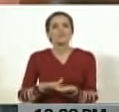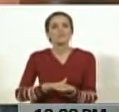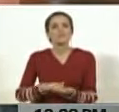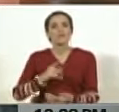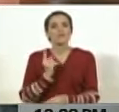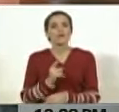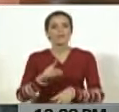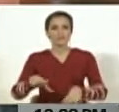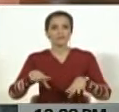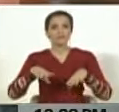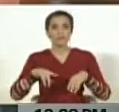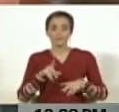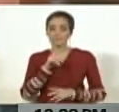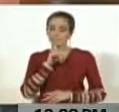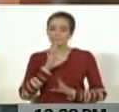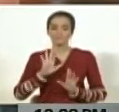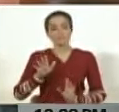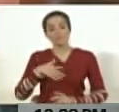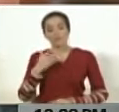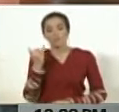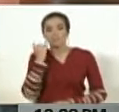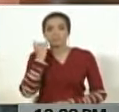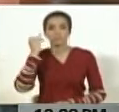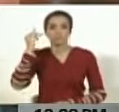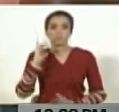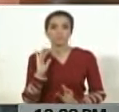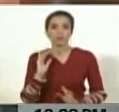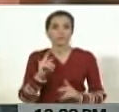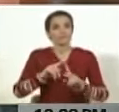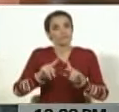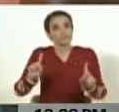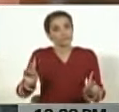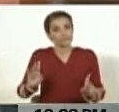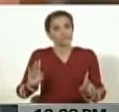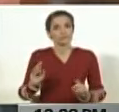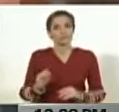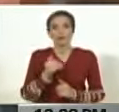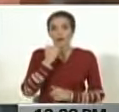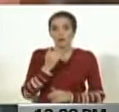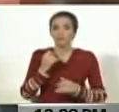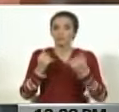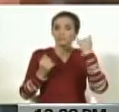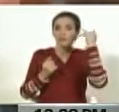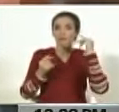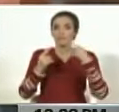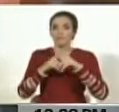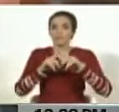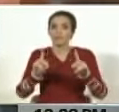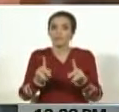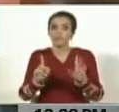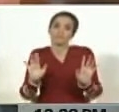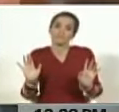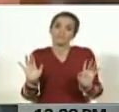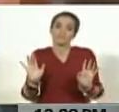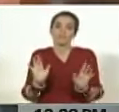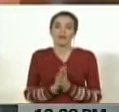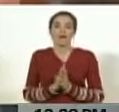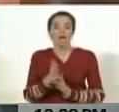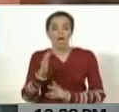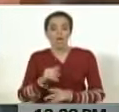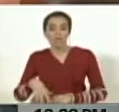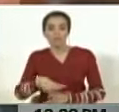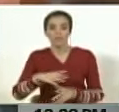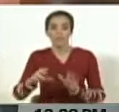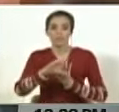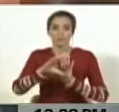aceptar quien pueda tener un criterio disidente, distinto, diferente al que tiene la sala